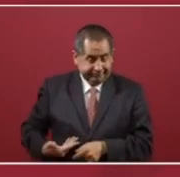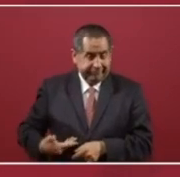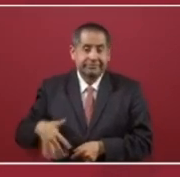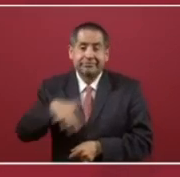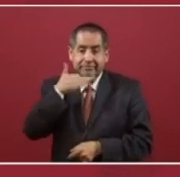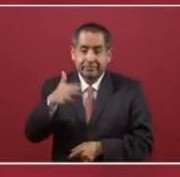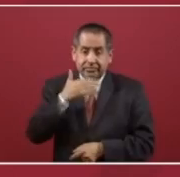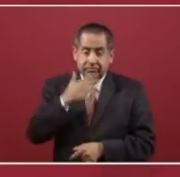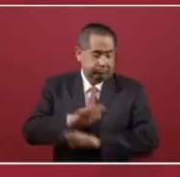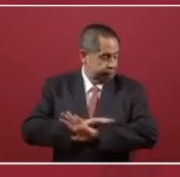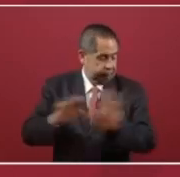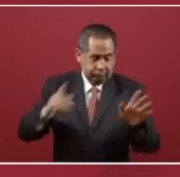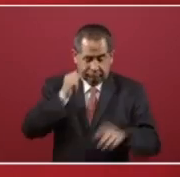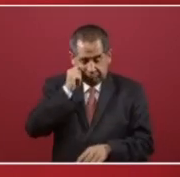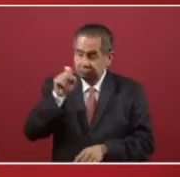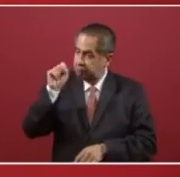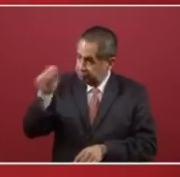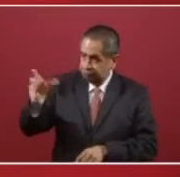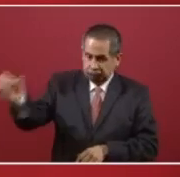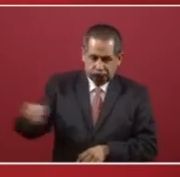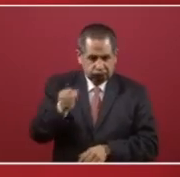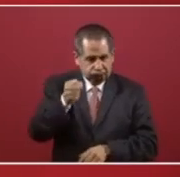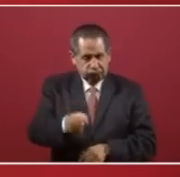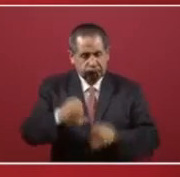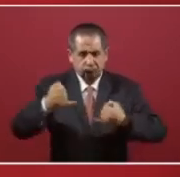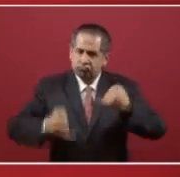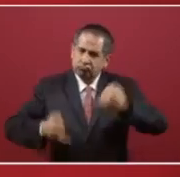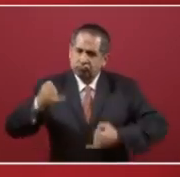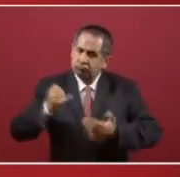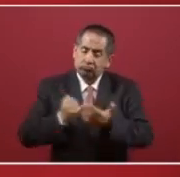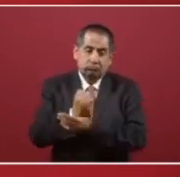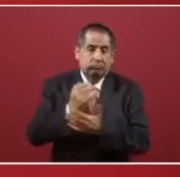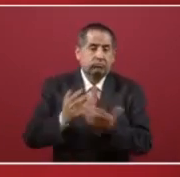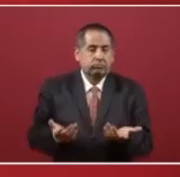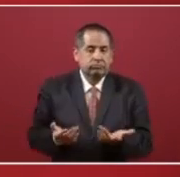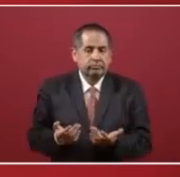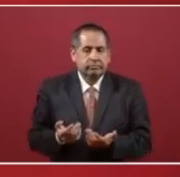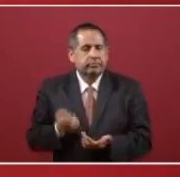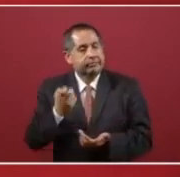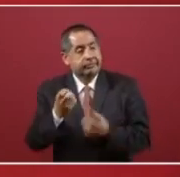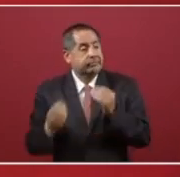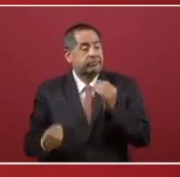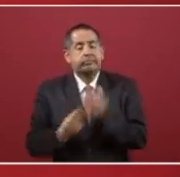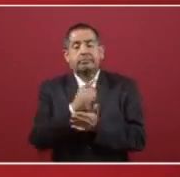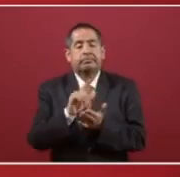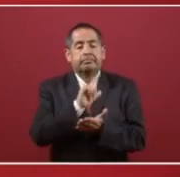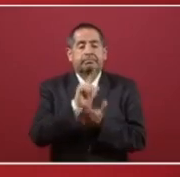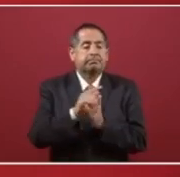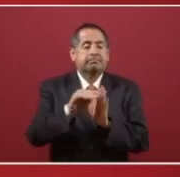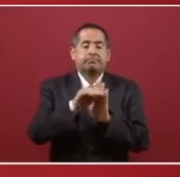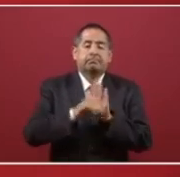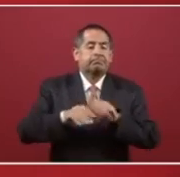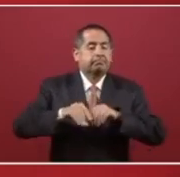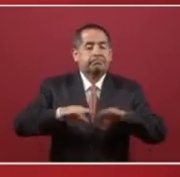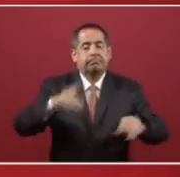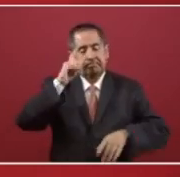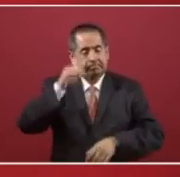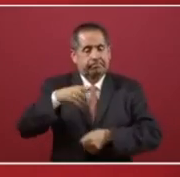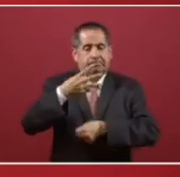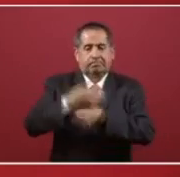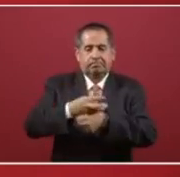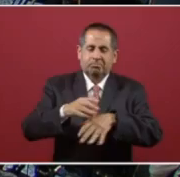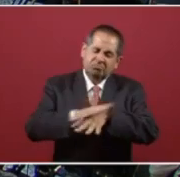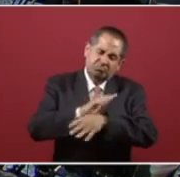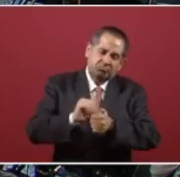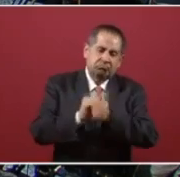haya impunidad. Entonces, esto es el marco nuevo para la Cuarta Transformación.